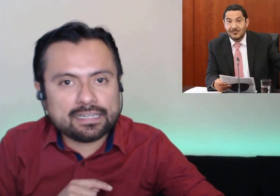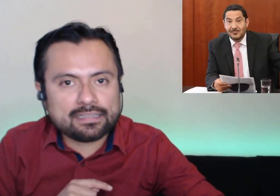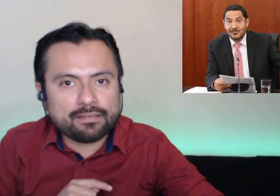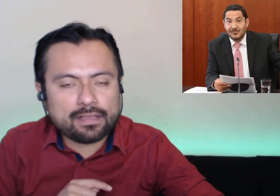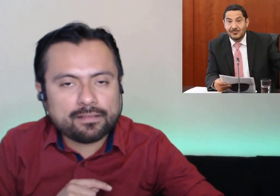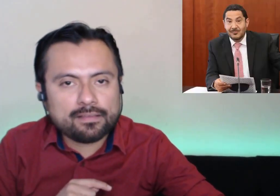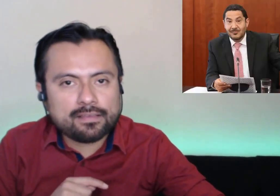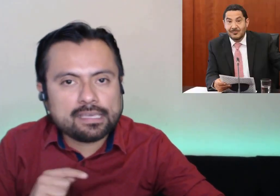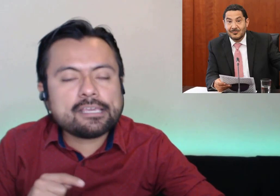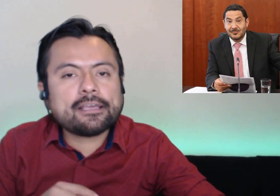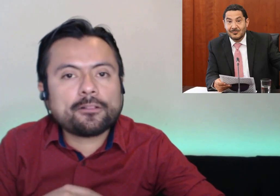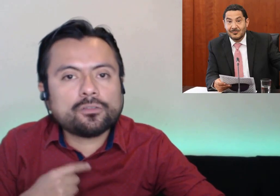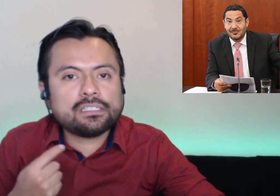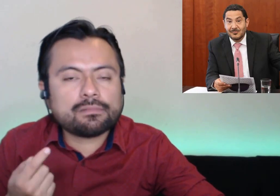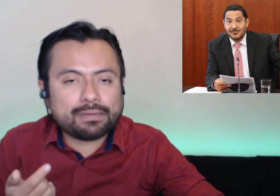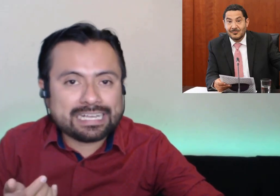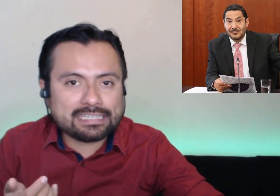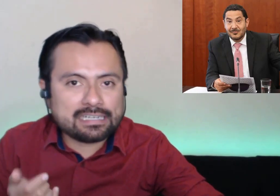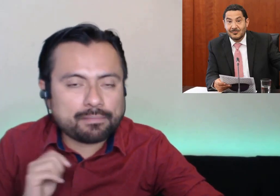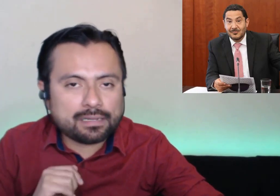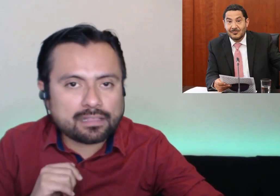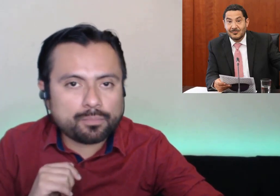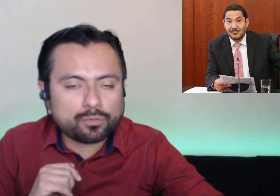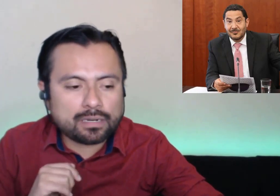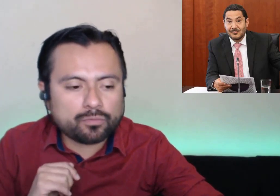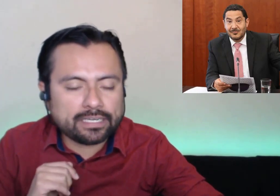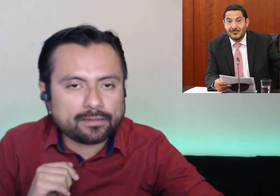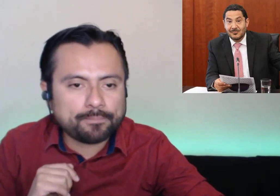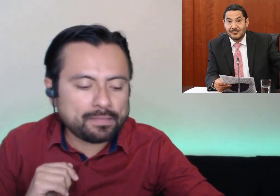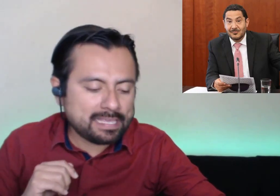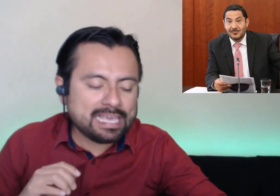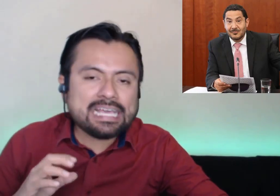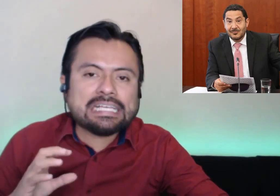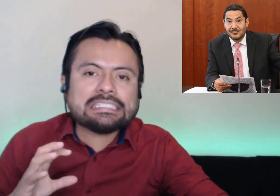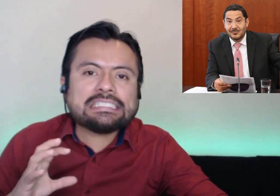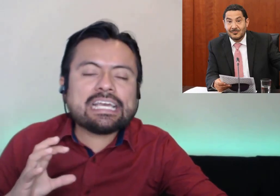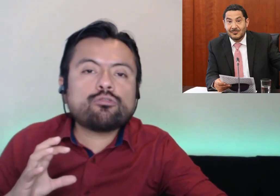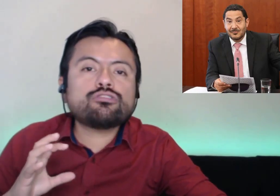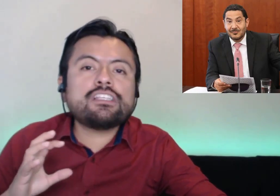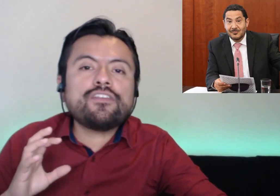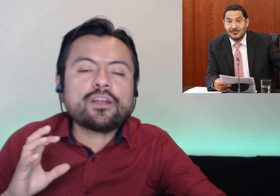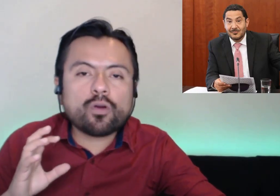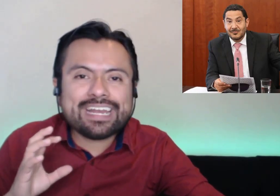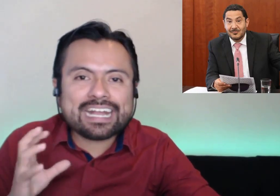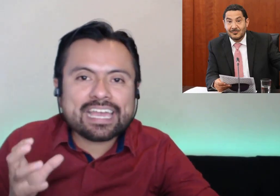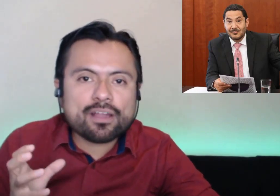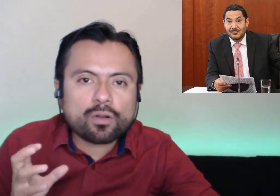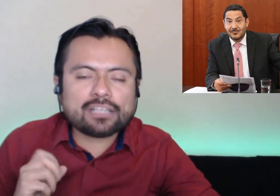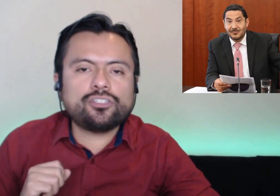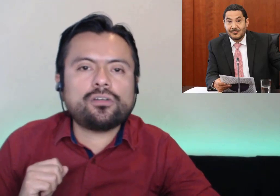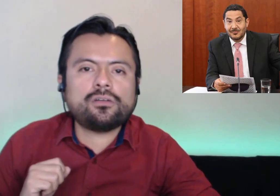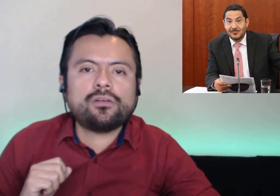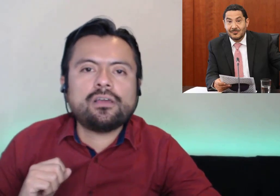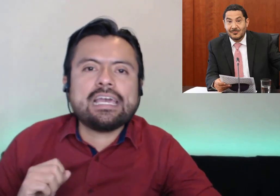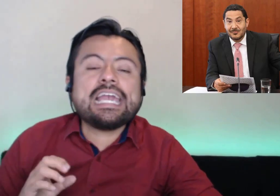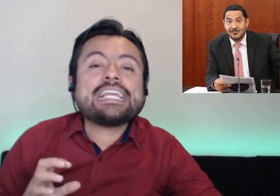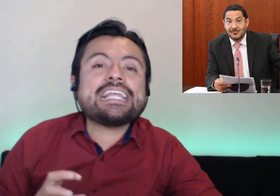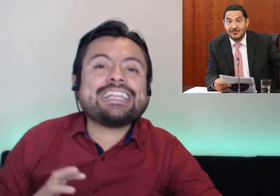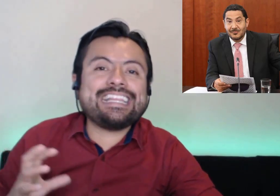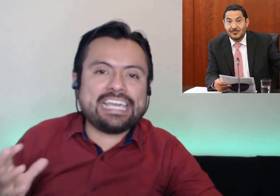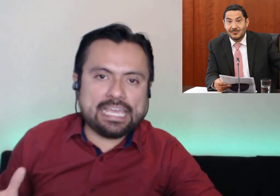la mesa directiva y que entonces para que sea reemplazado por una mujer se justificó en aquella ocasión